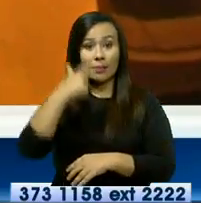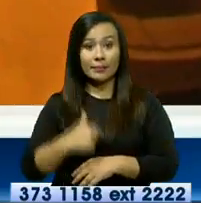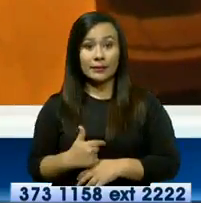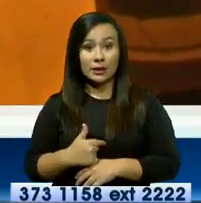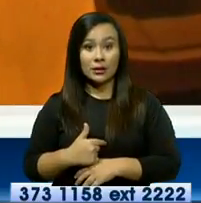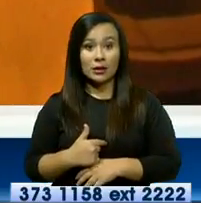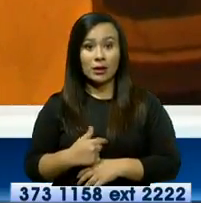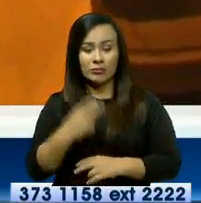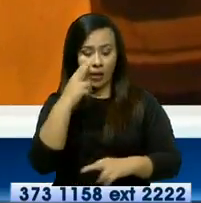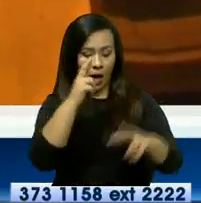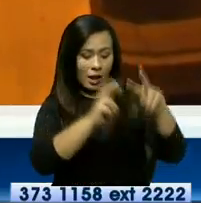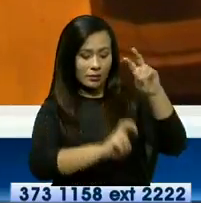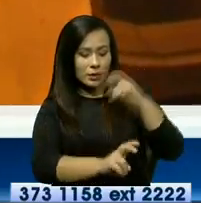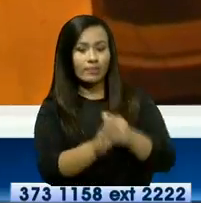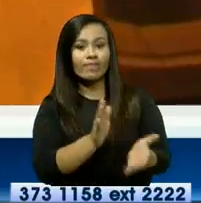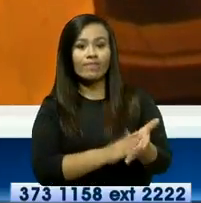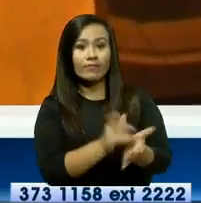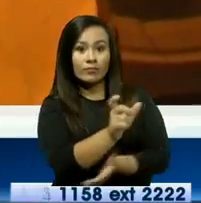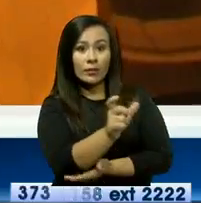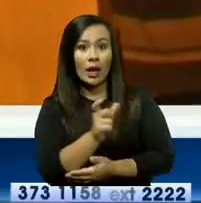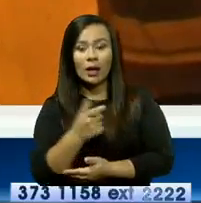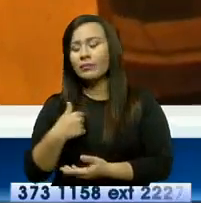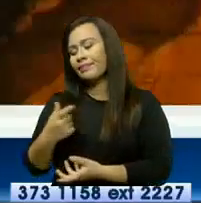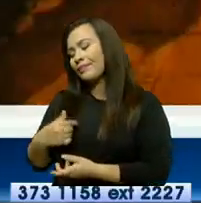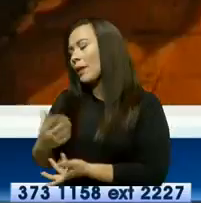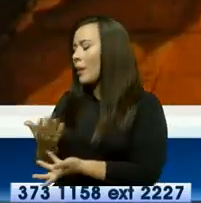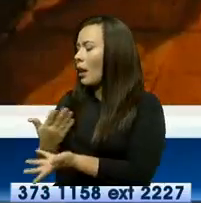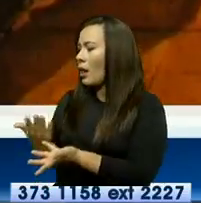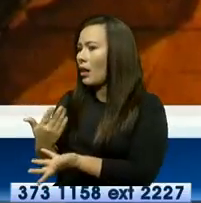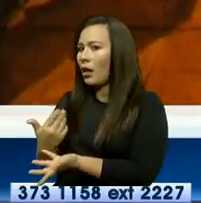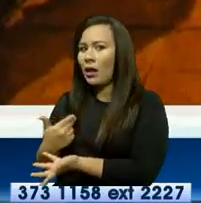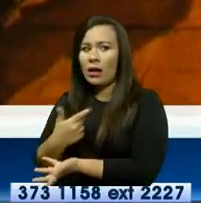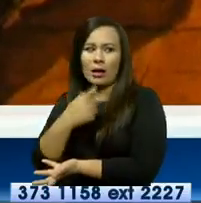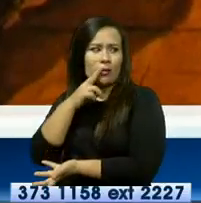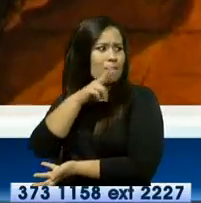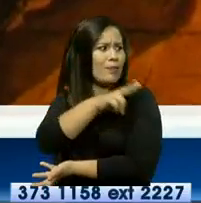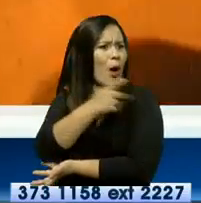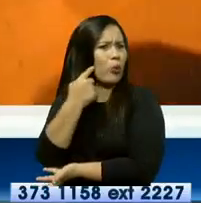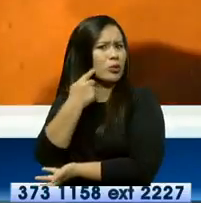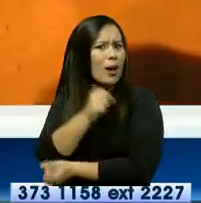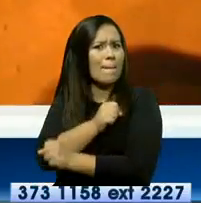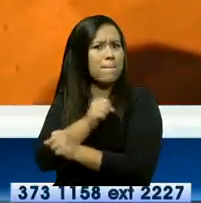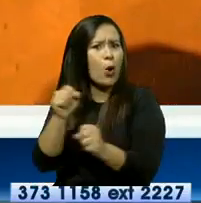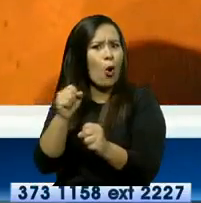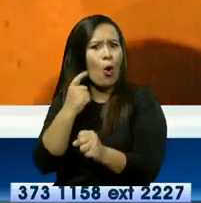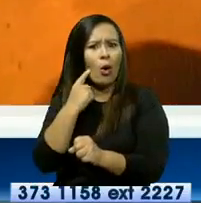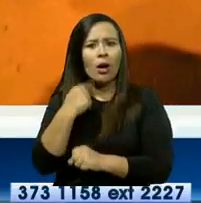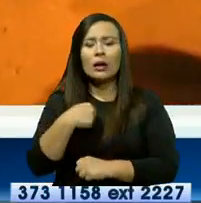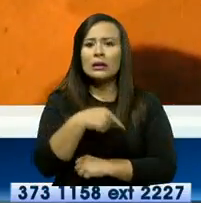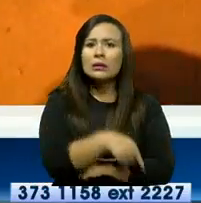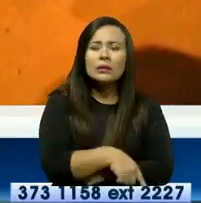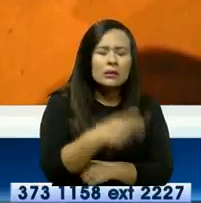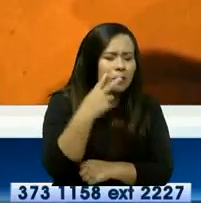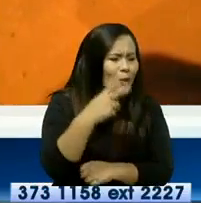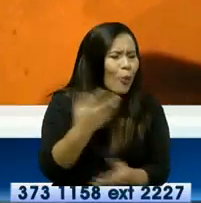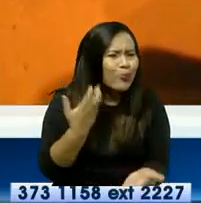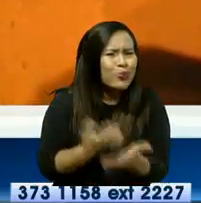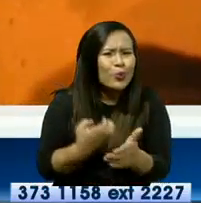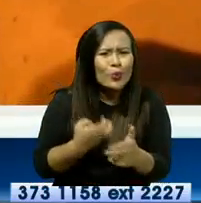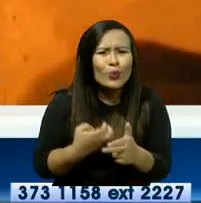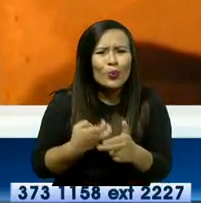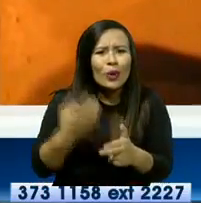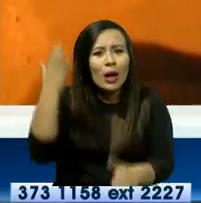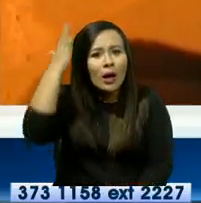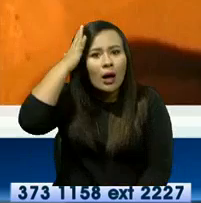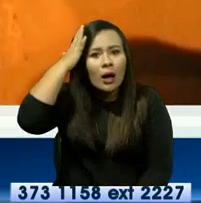le revisaba sus documentos fue testigo presencial del lamentable hecho. Escuché que golpeó durísimo y me doy